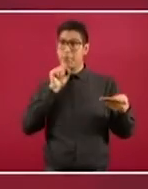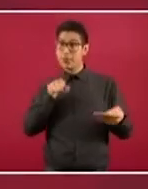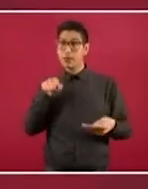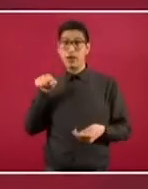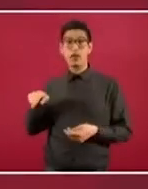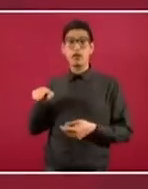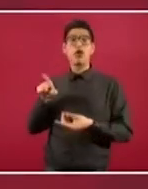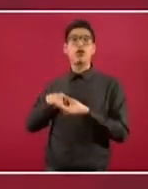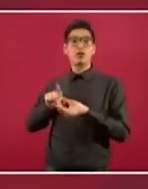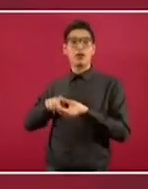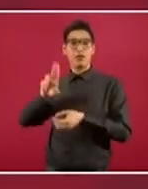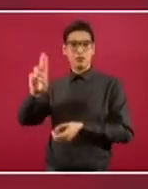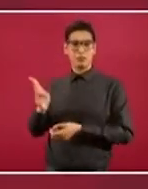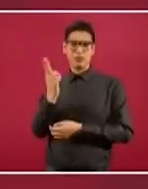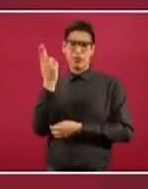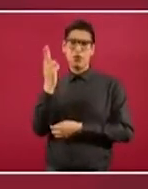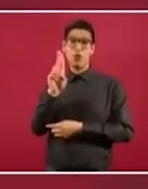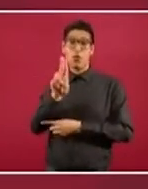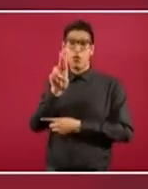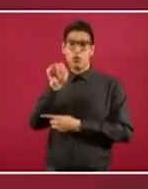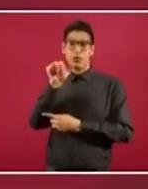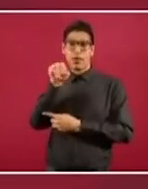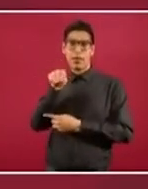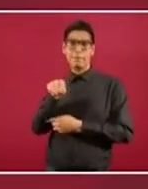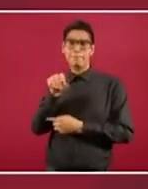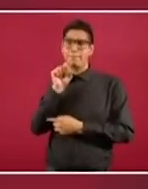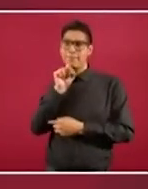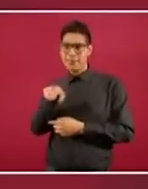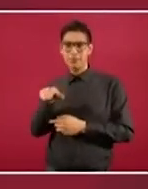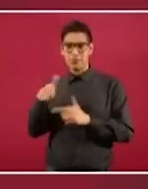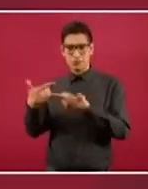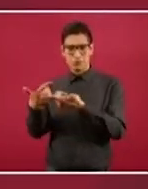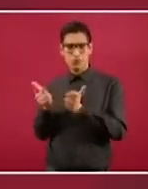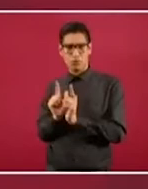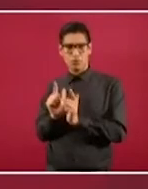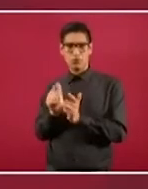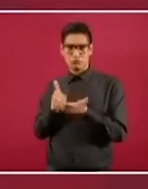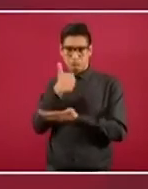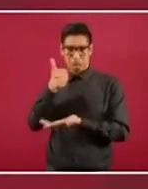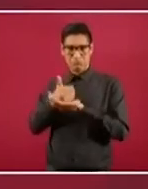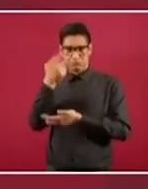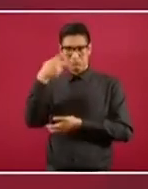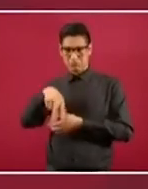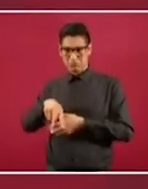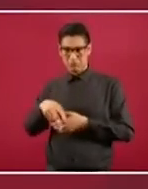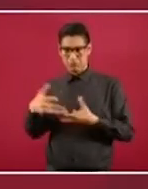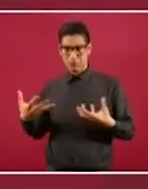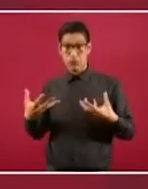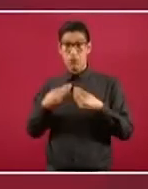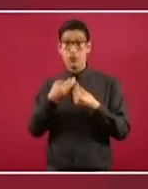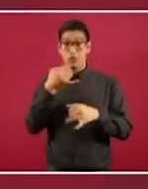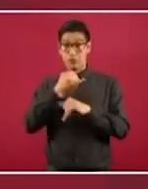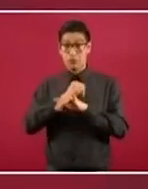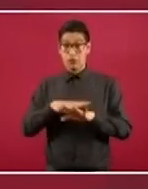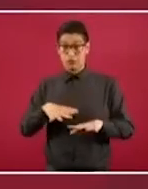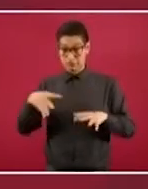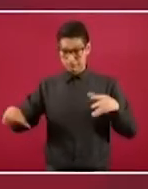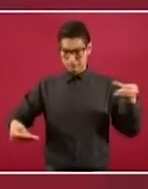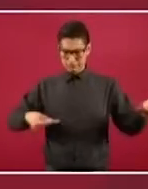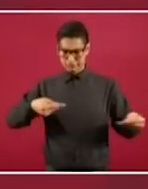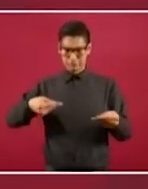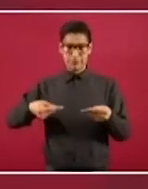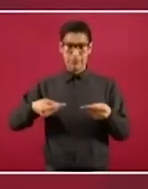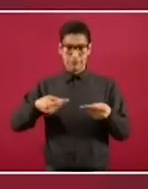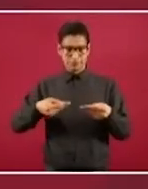Nacional Autónoma de México y también con el grupo de la Ciudad de México, para tratar de predecir en estos próximos 10